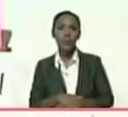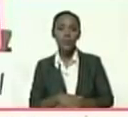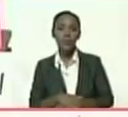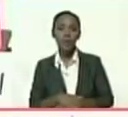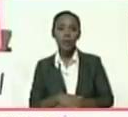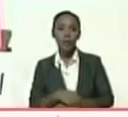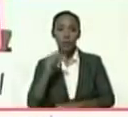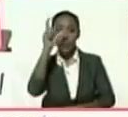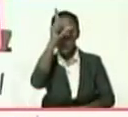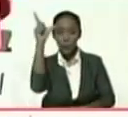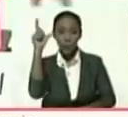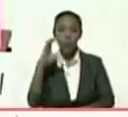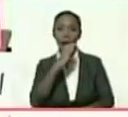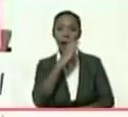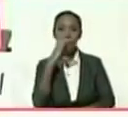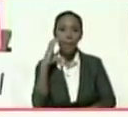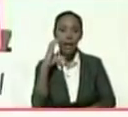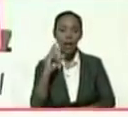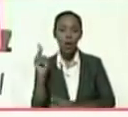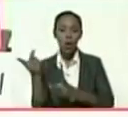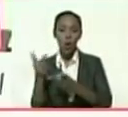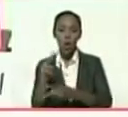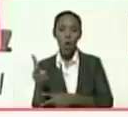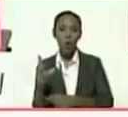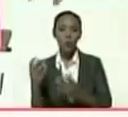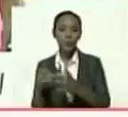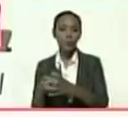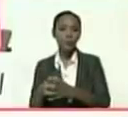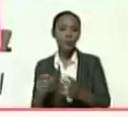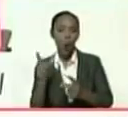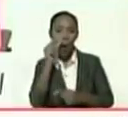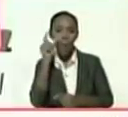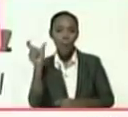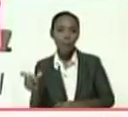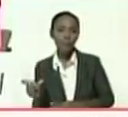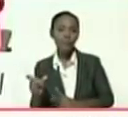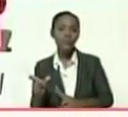Leopoldo López y Capriles. Después se fueron a buscar a